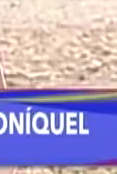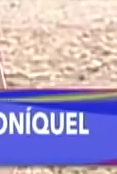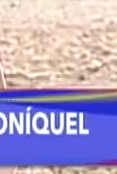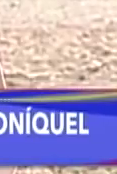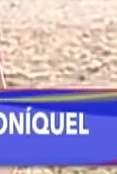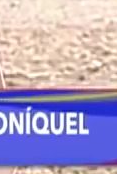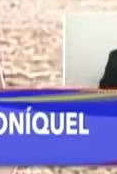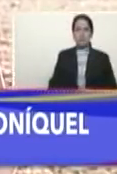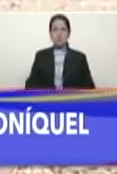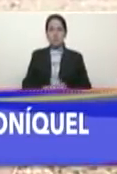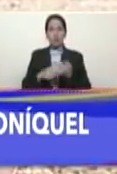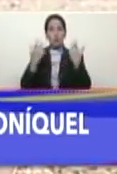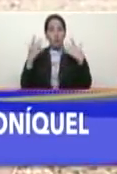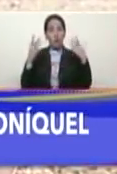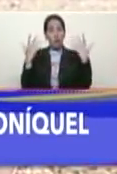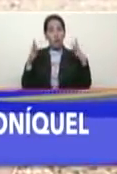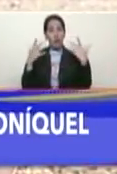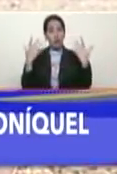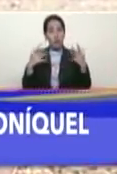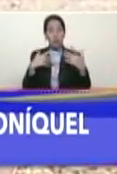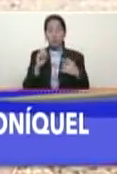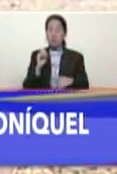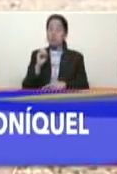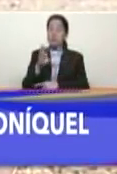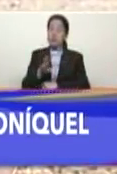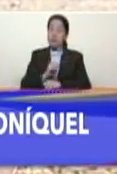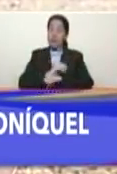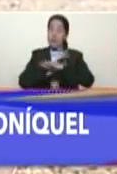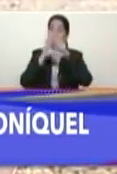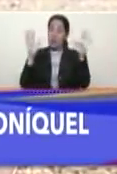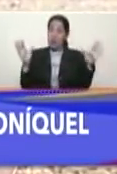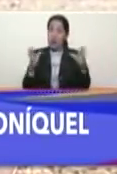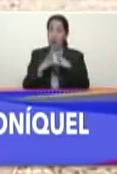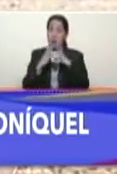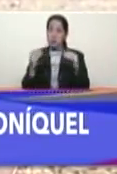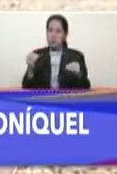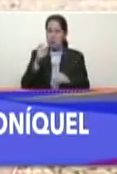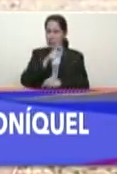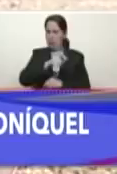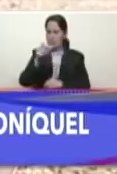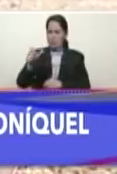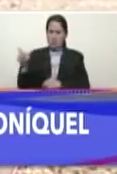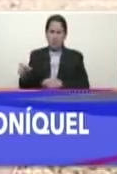aplauso. Y mi mensaje muy claro a todo aquel inversionista